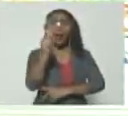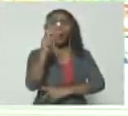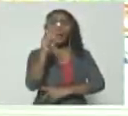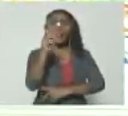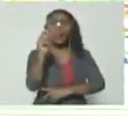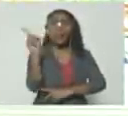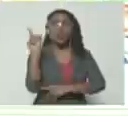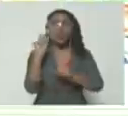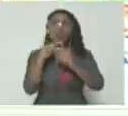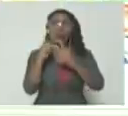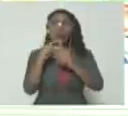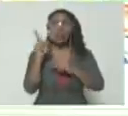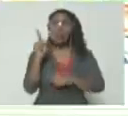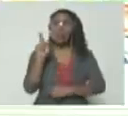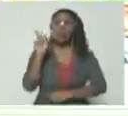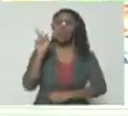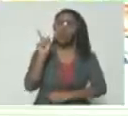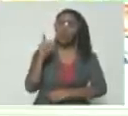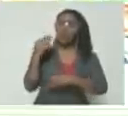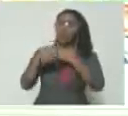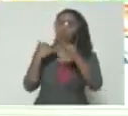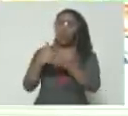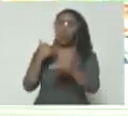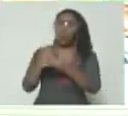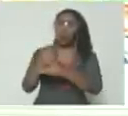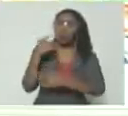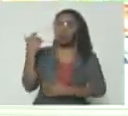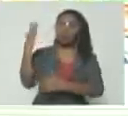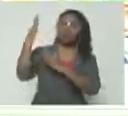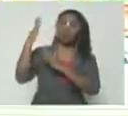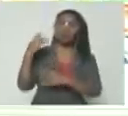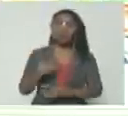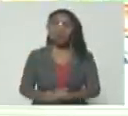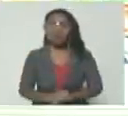esa palabra cuando le decían a alguien, tú lo que eres un muérgano.